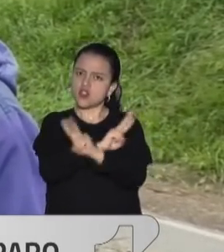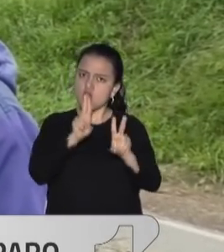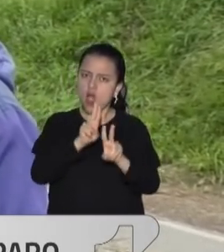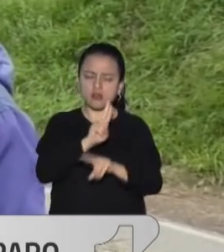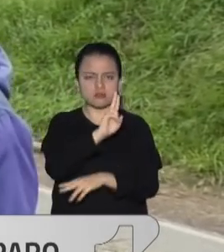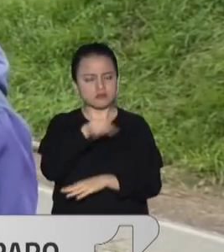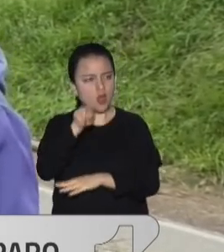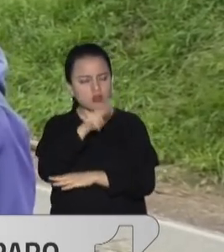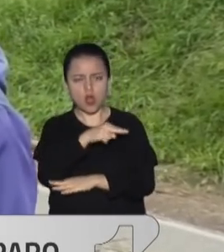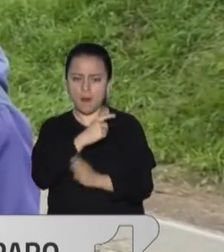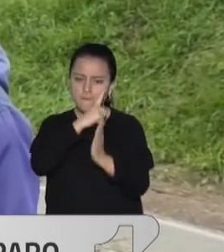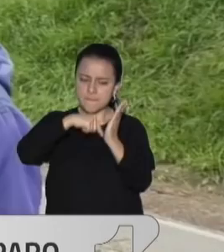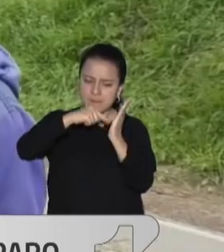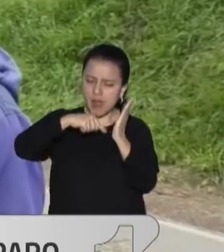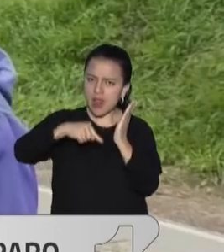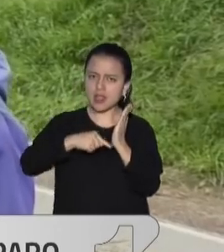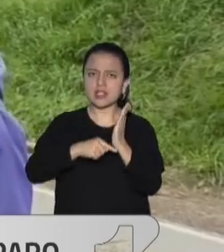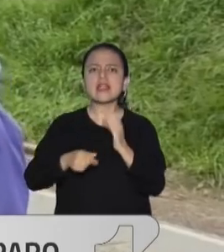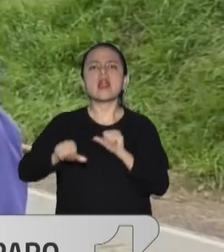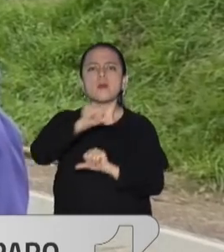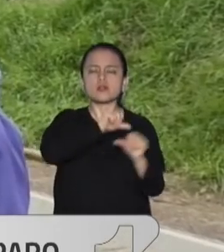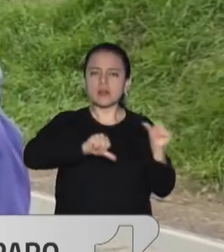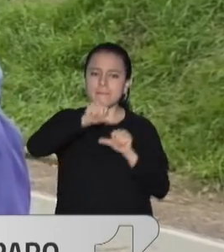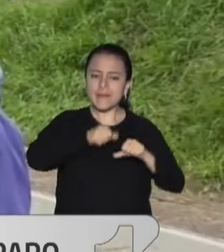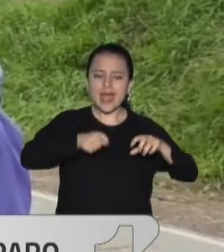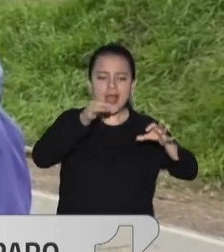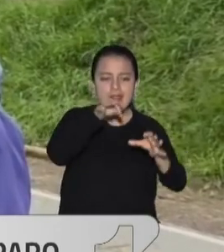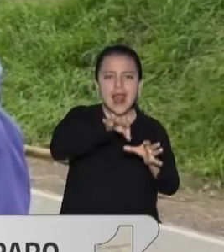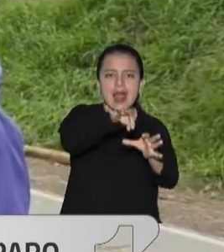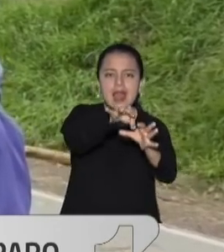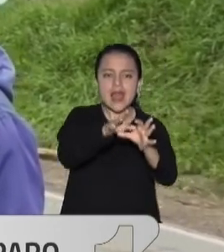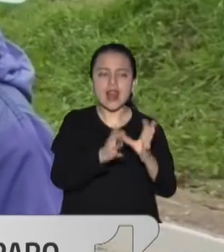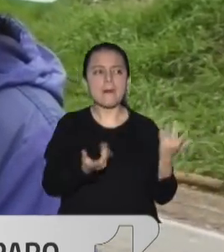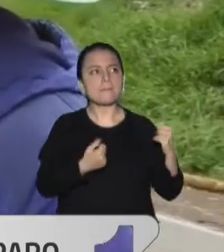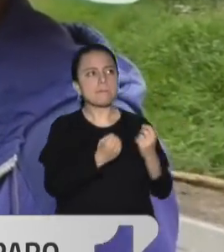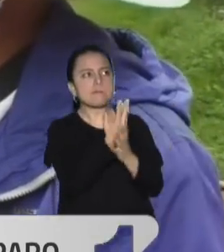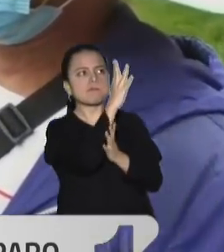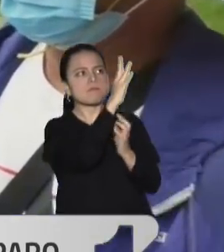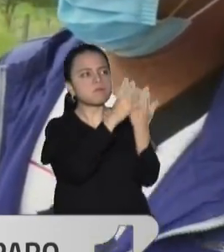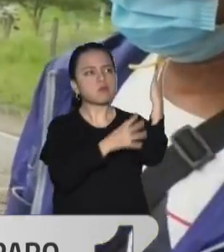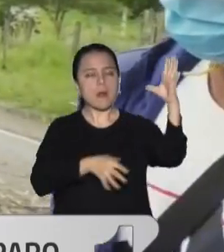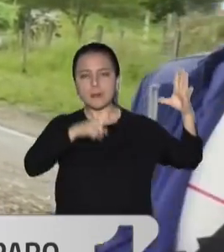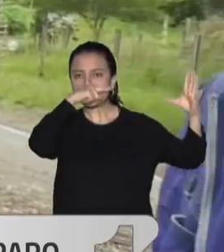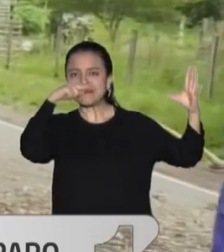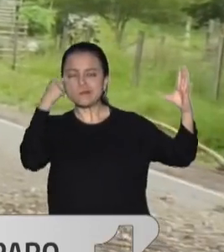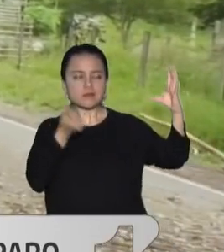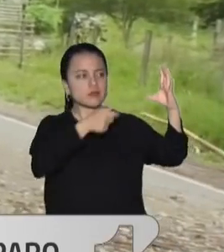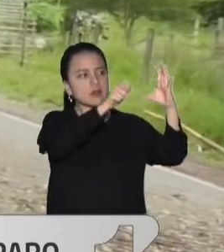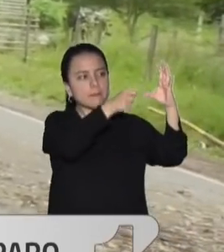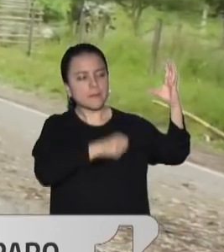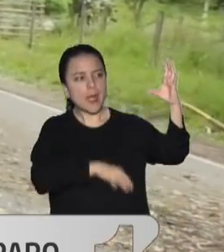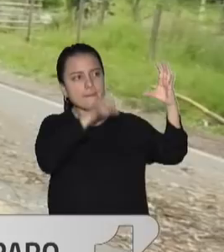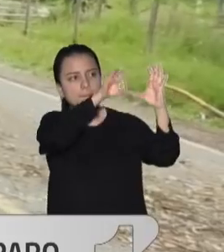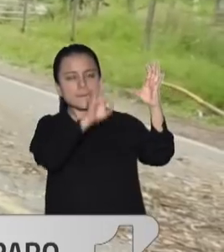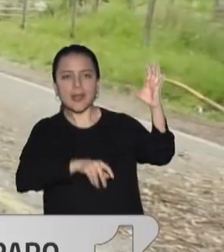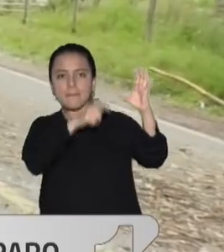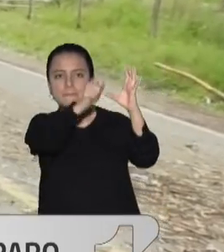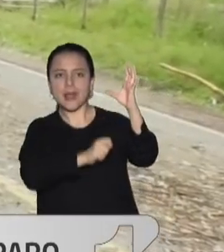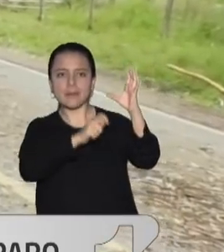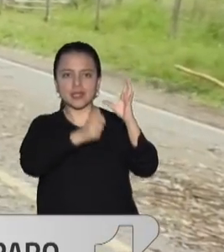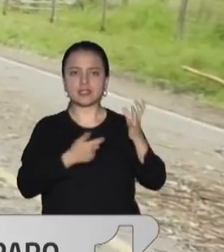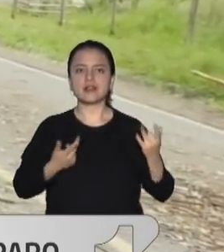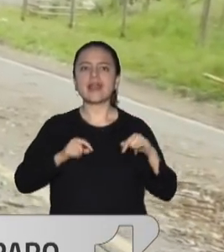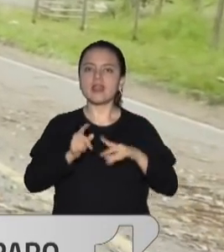se implementen los planes de sustitución para todas las comunidades cocaleras. Esta es la situación que se presenta a esta hora en la vía